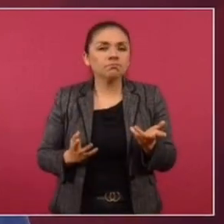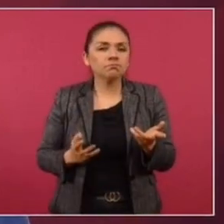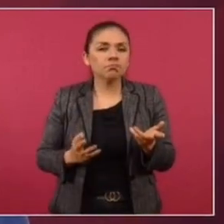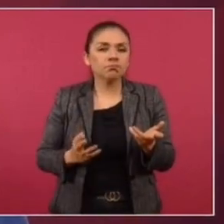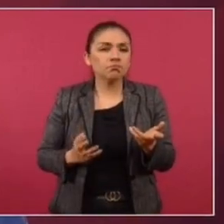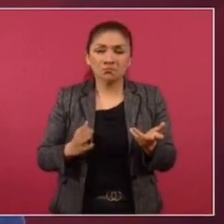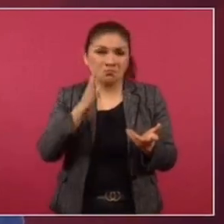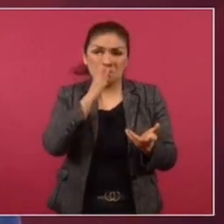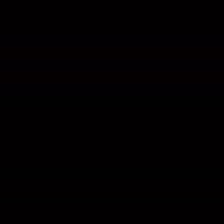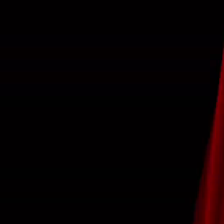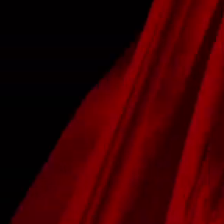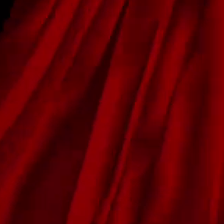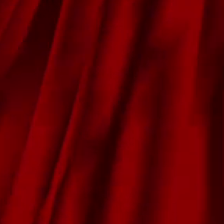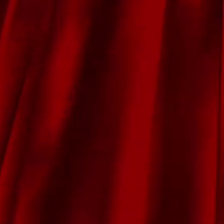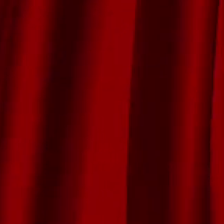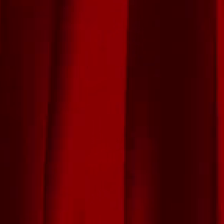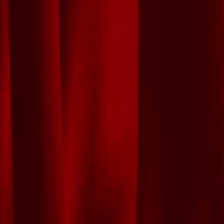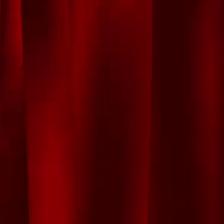Son intocables.